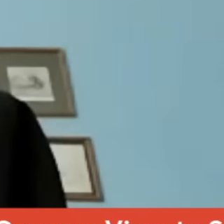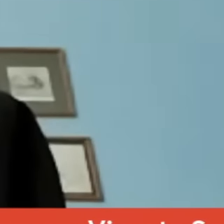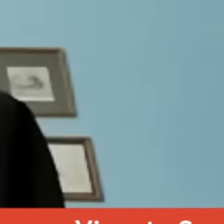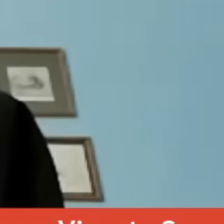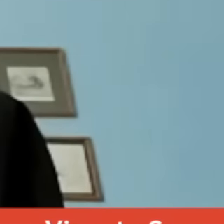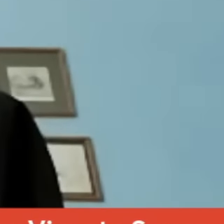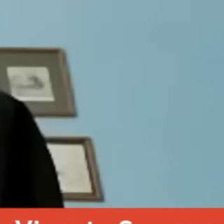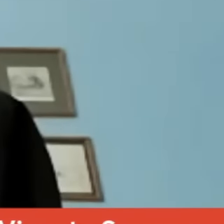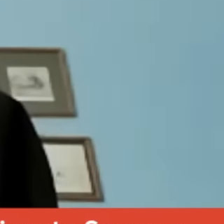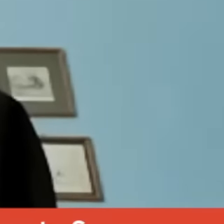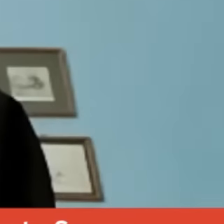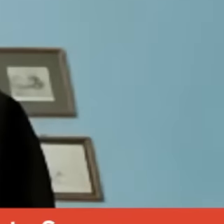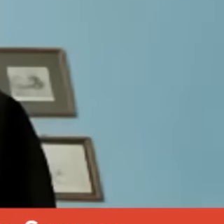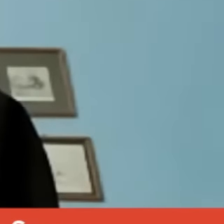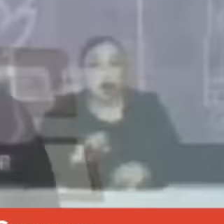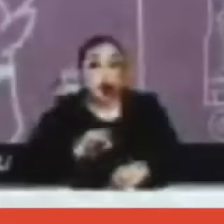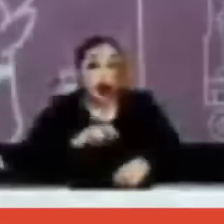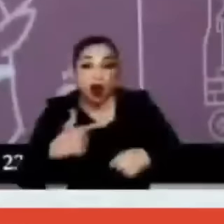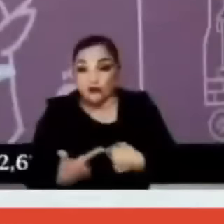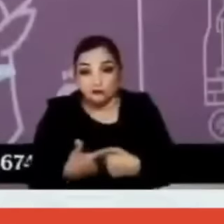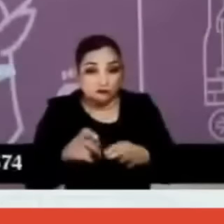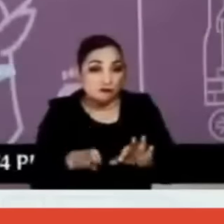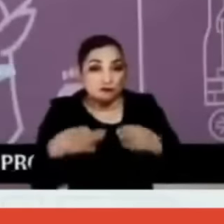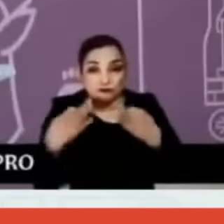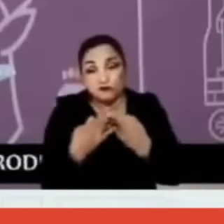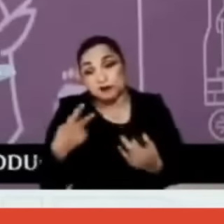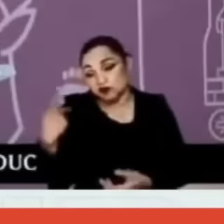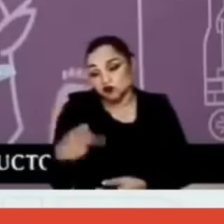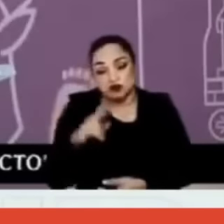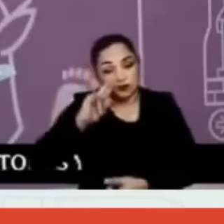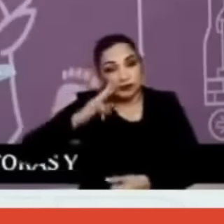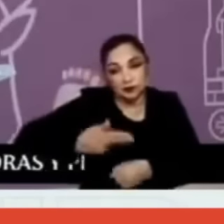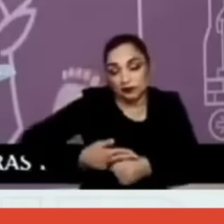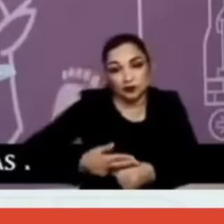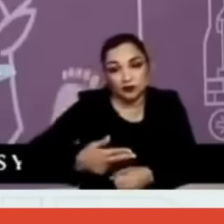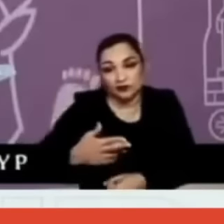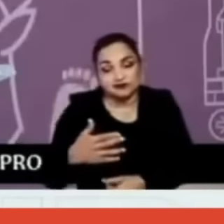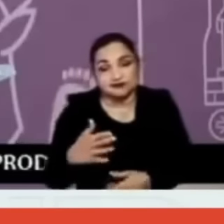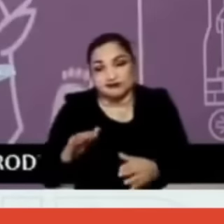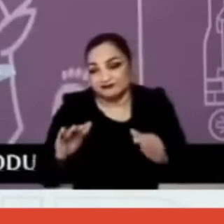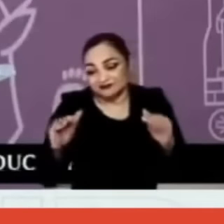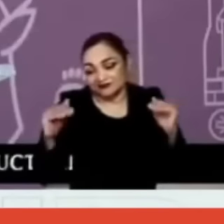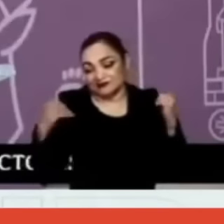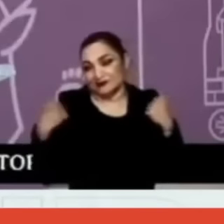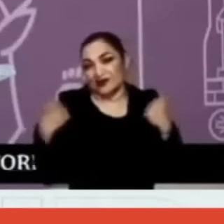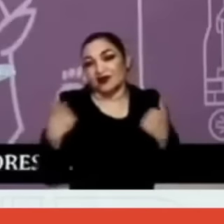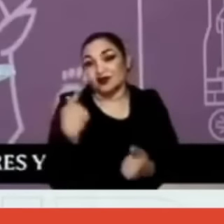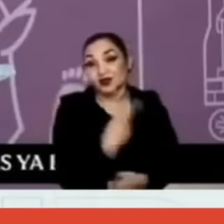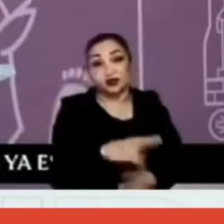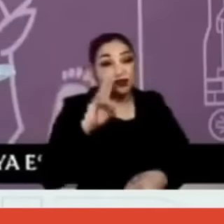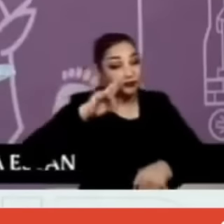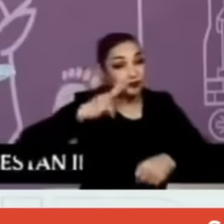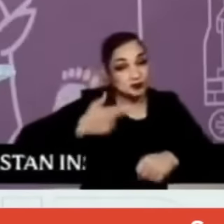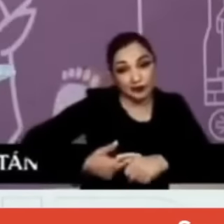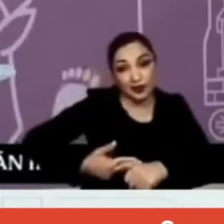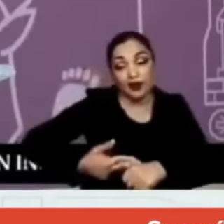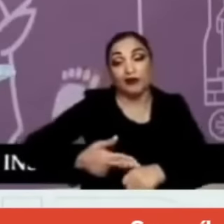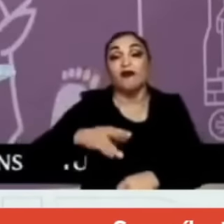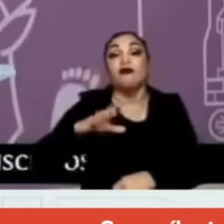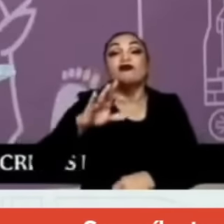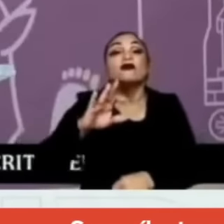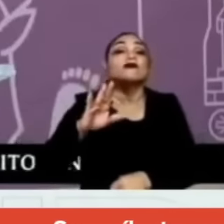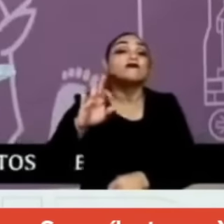y resulta que se ha descubierto que no fue así, que no se fue a los Estados Unidos, que al parecer envió